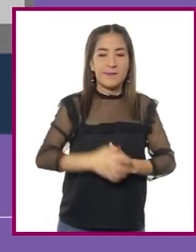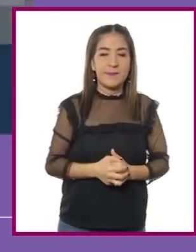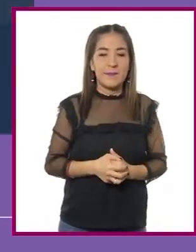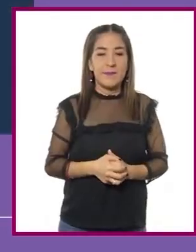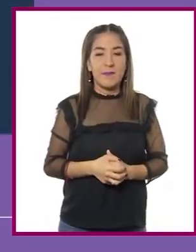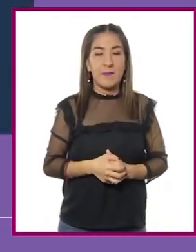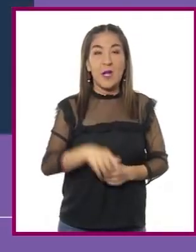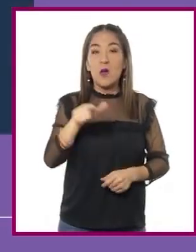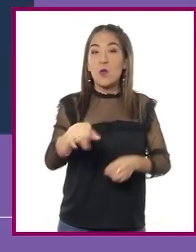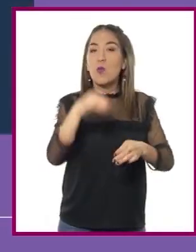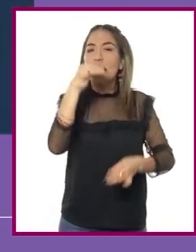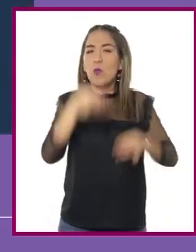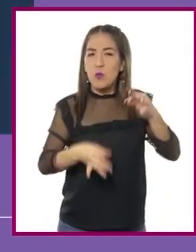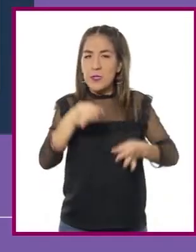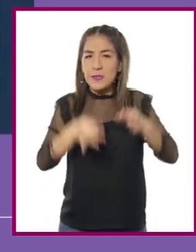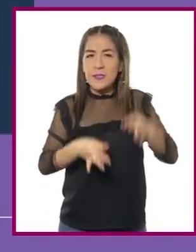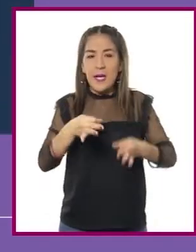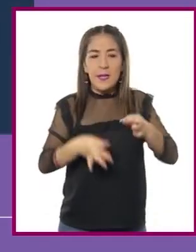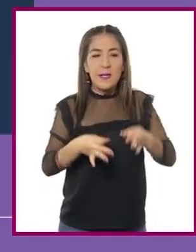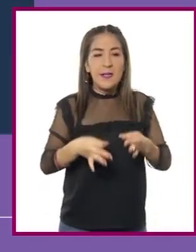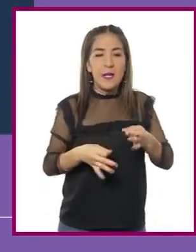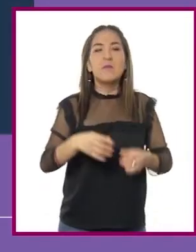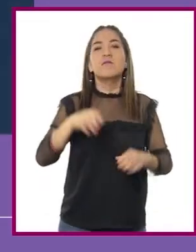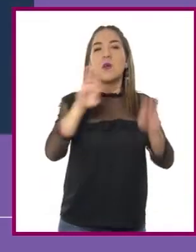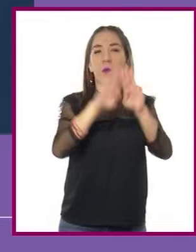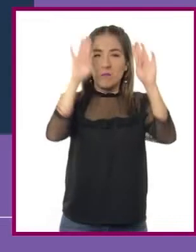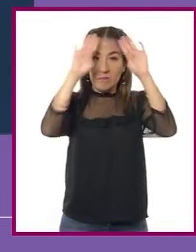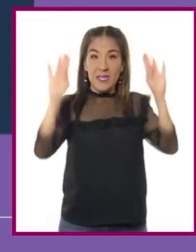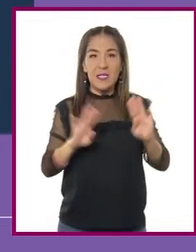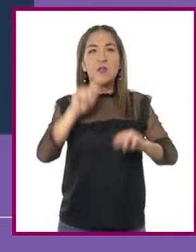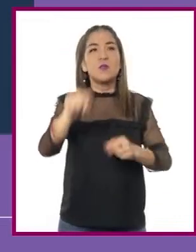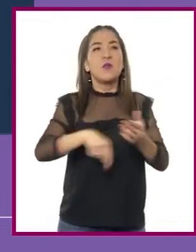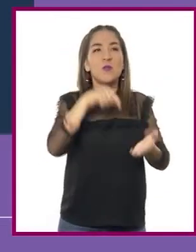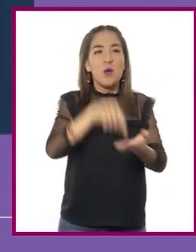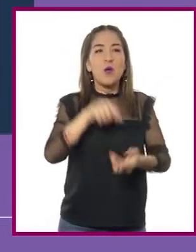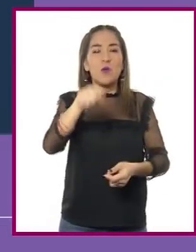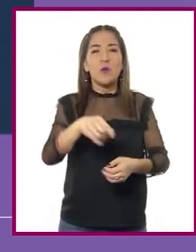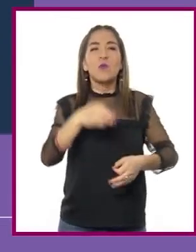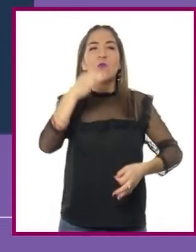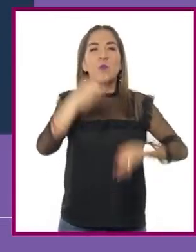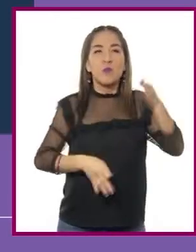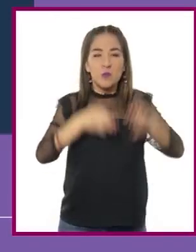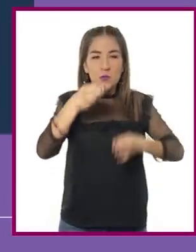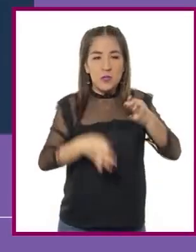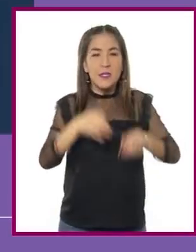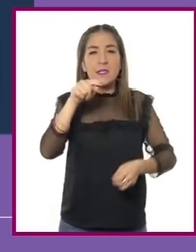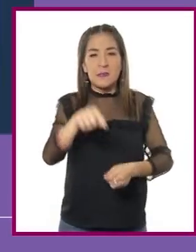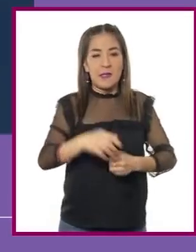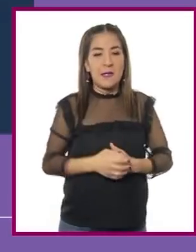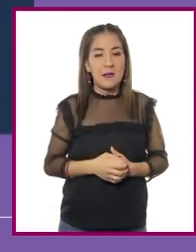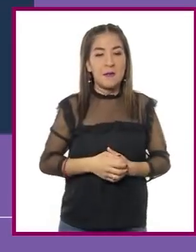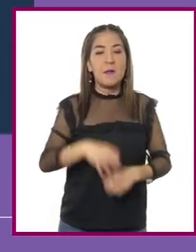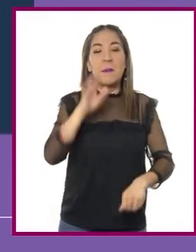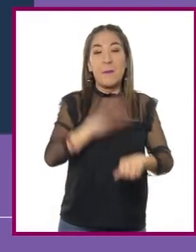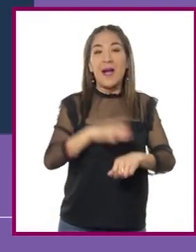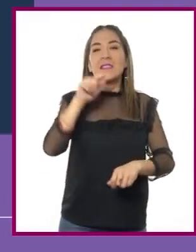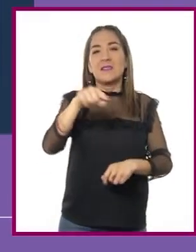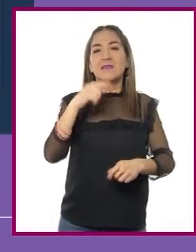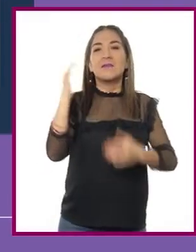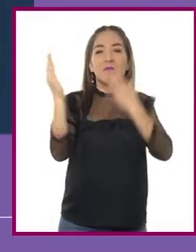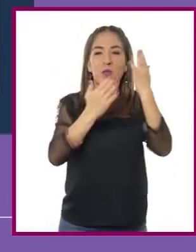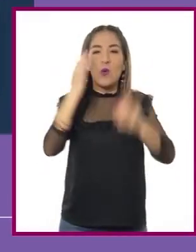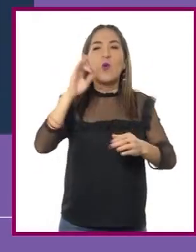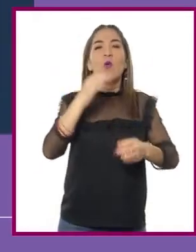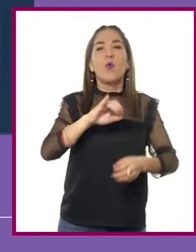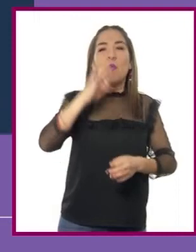el Poder Judicial se encuentran los ministros de la Suprema Corte de Justicia de la Nación, magistrados y jueces